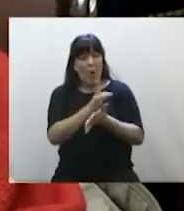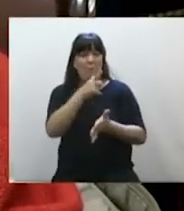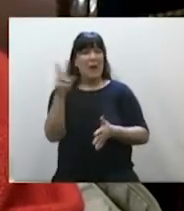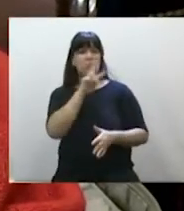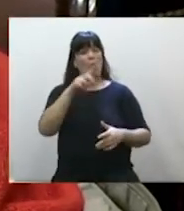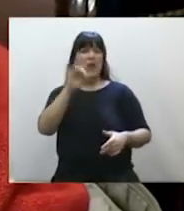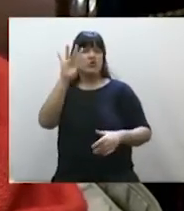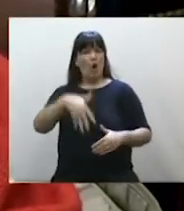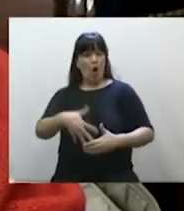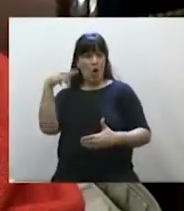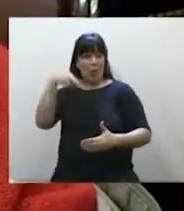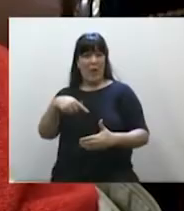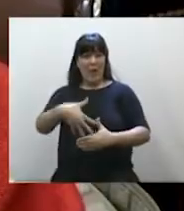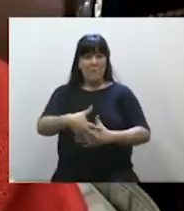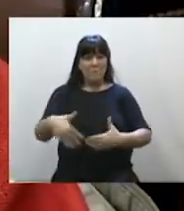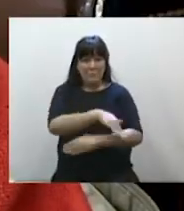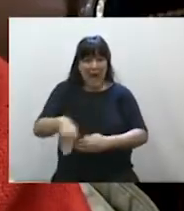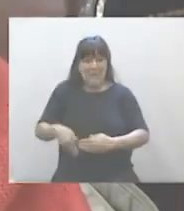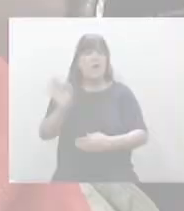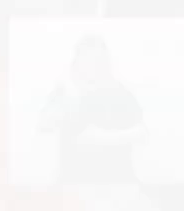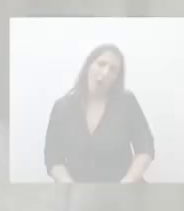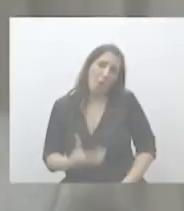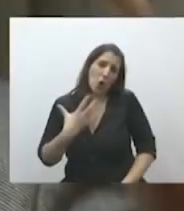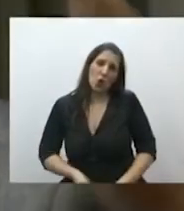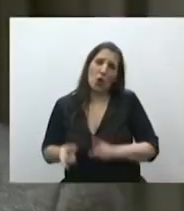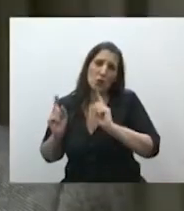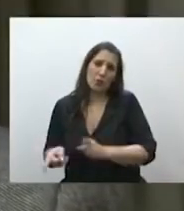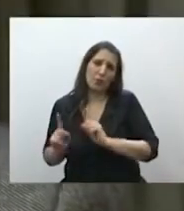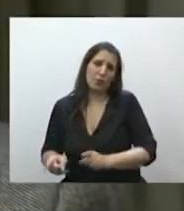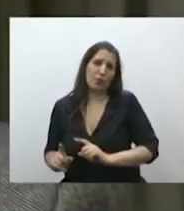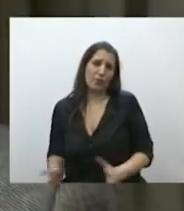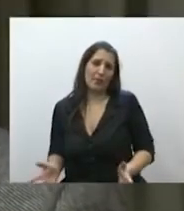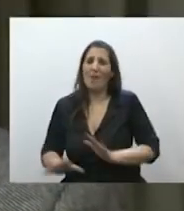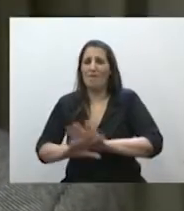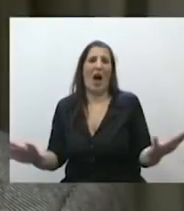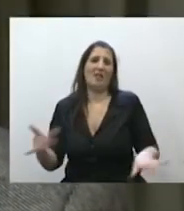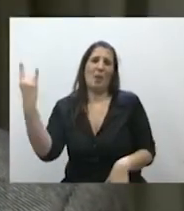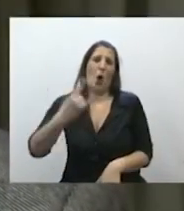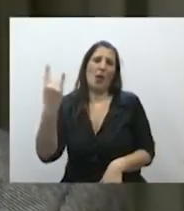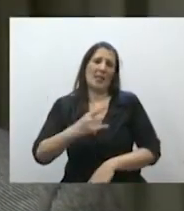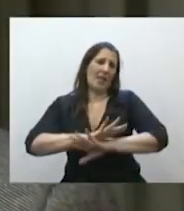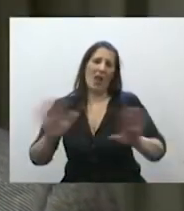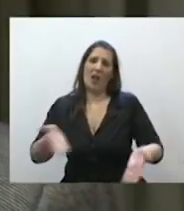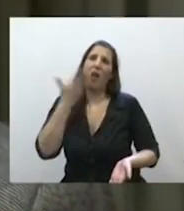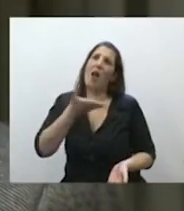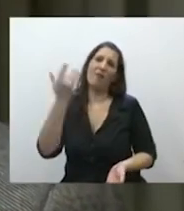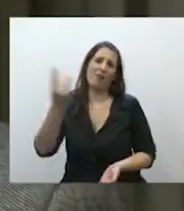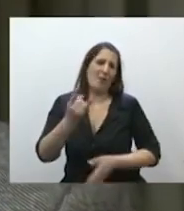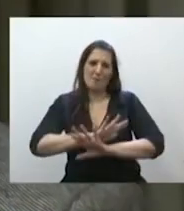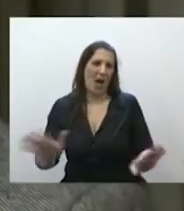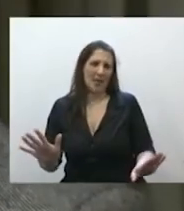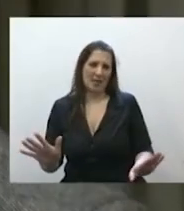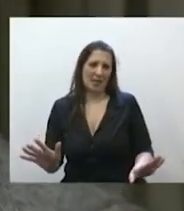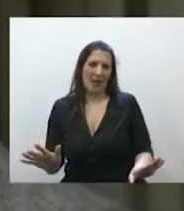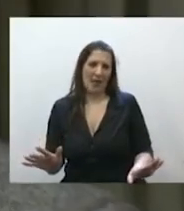las mujeres o somos seres humanos con derechos? Acabemos con la hipocresía de una clase dirigente que,